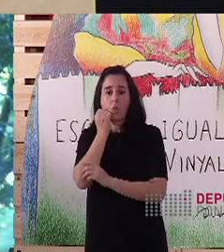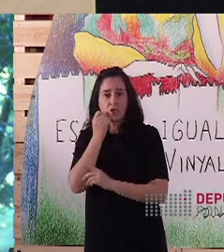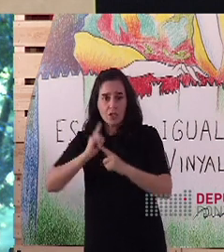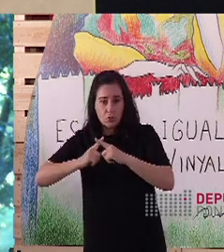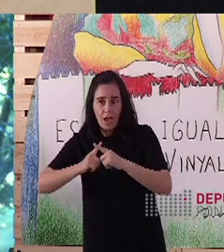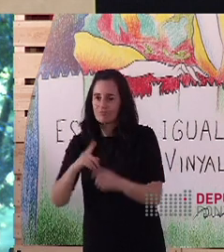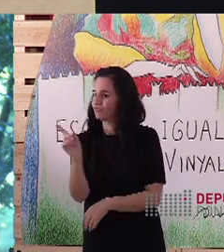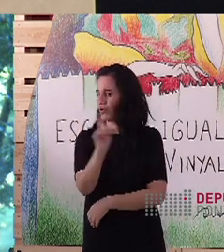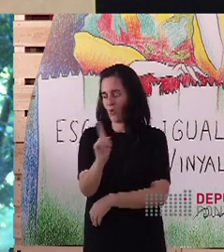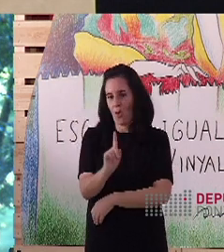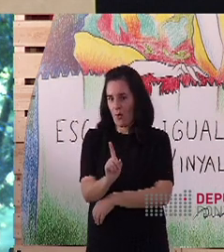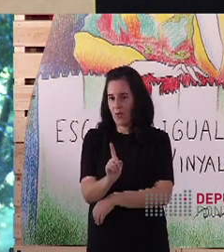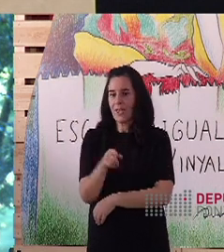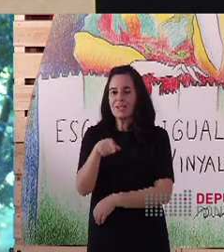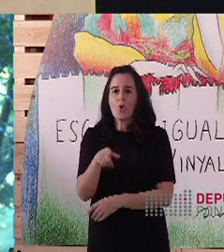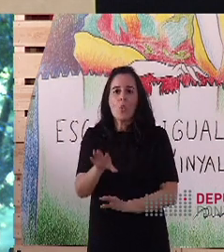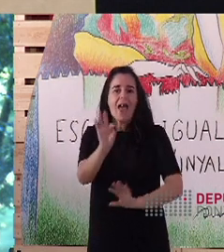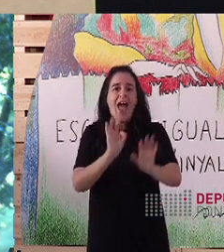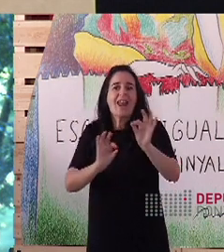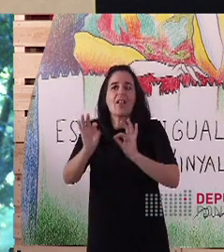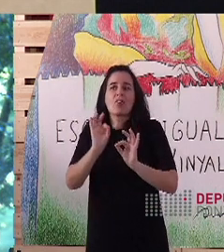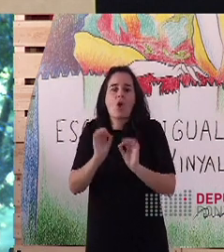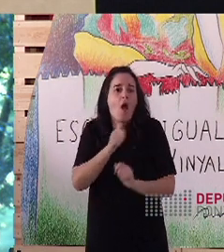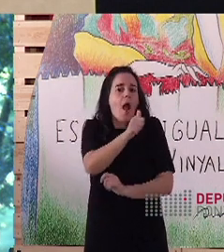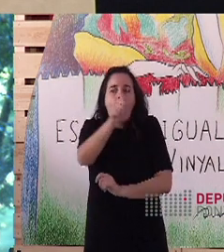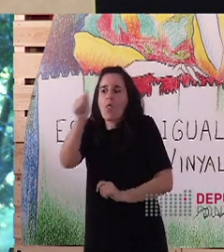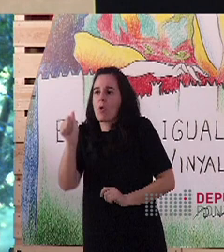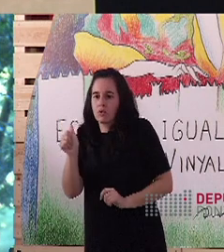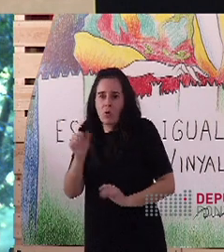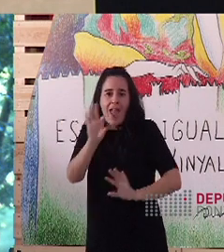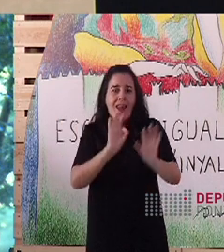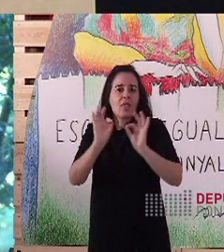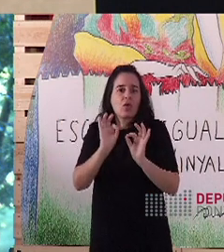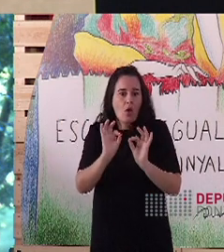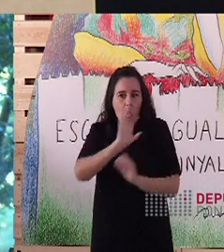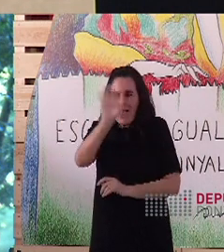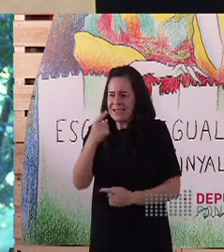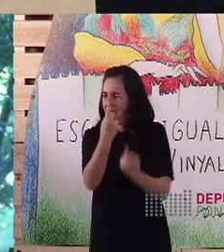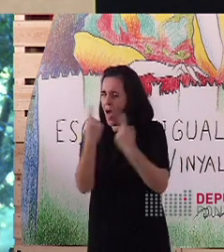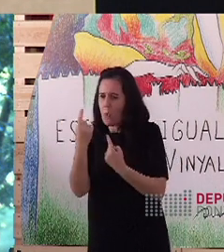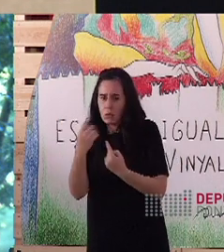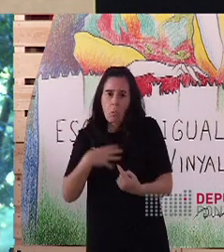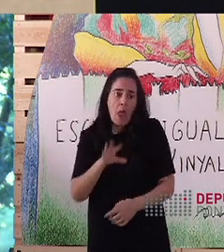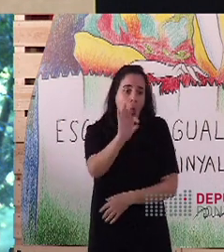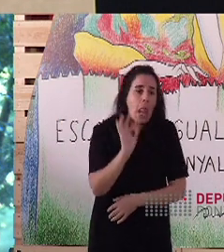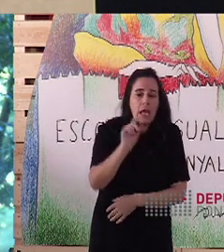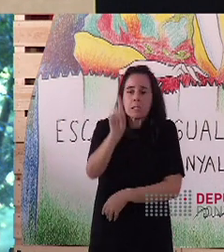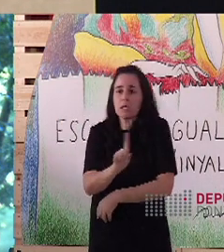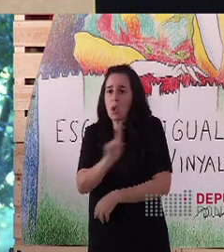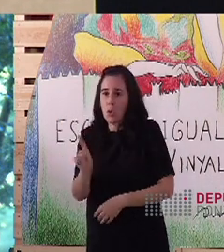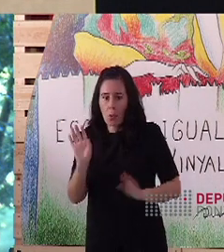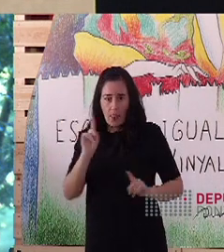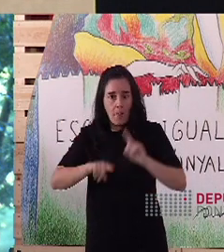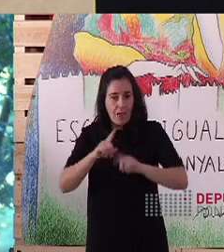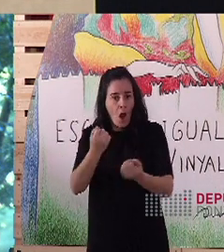sexual. Es una elección económica, es una elección de país. Unos lo han hecho y otros no lo han